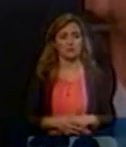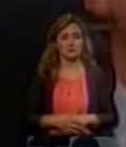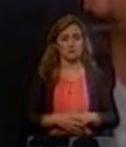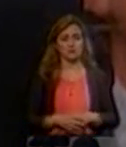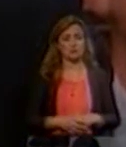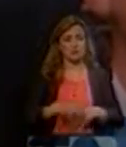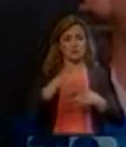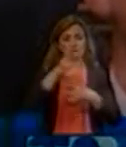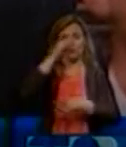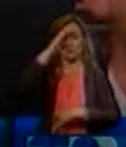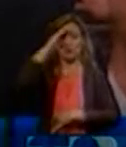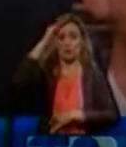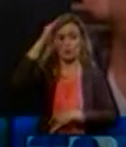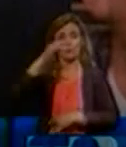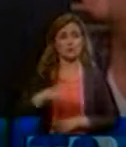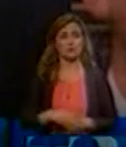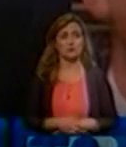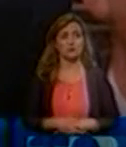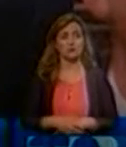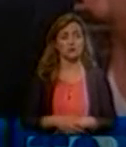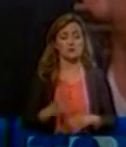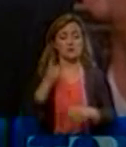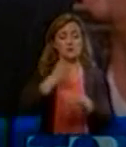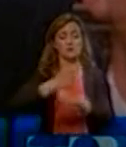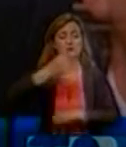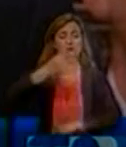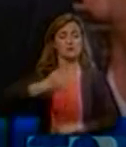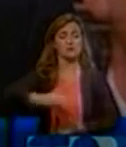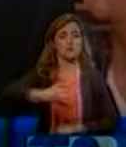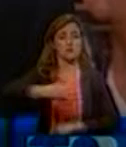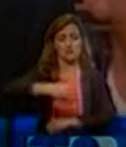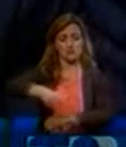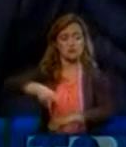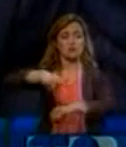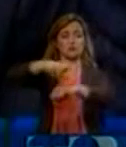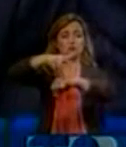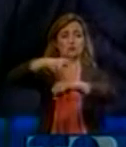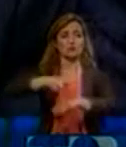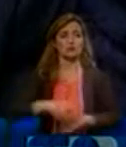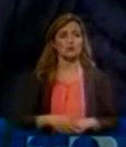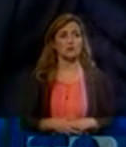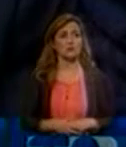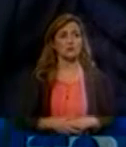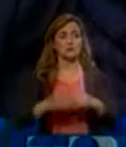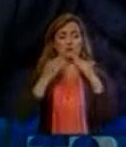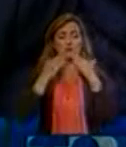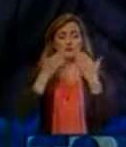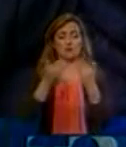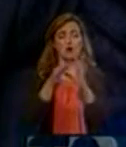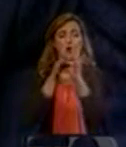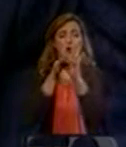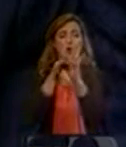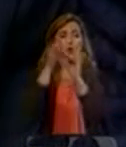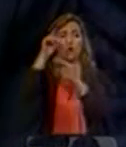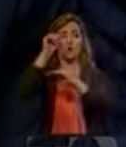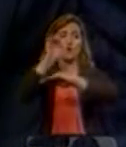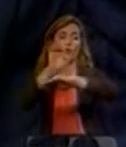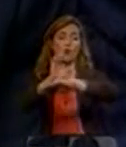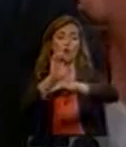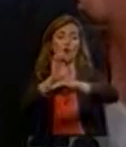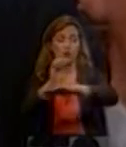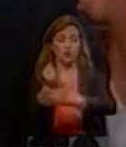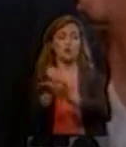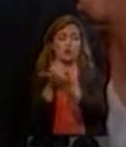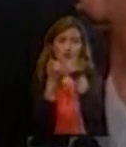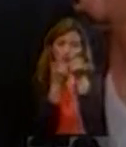agradecer a la policía metropolitana por cumplir con sus deberes con gran profesionalismo. Y quiero agradecer a la cooperación del gobierno ecuatoriano para